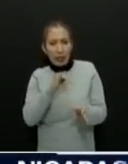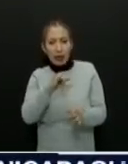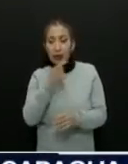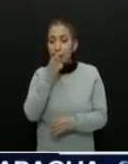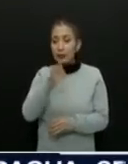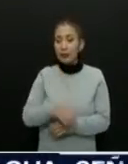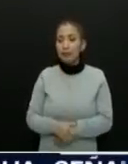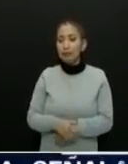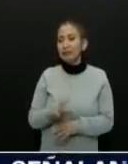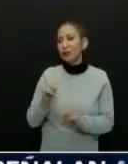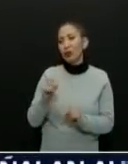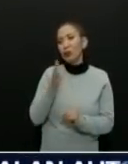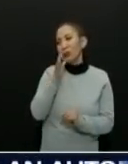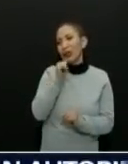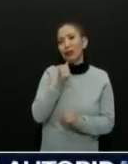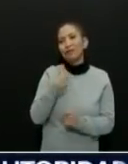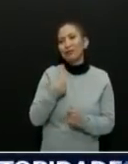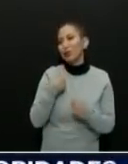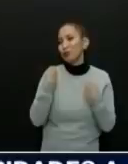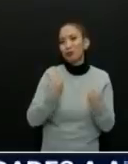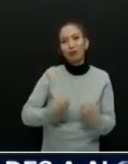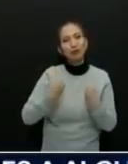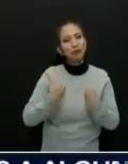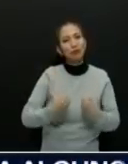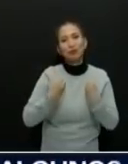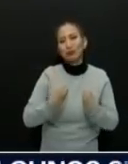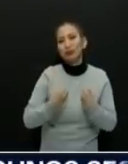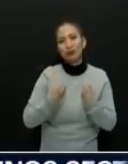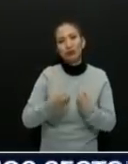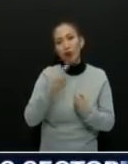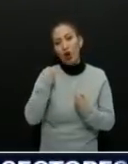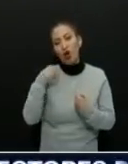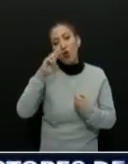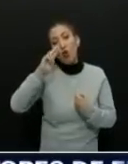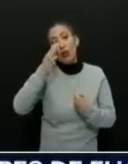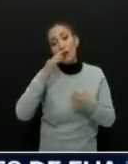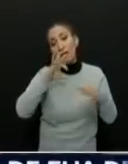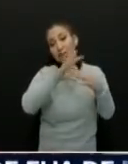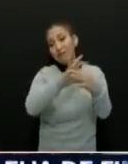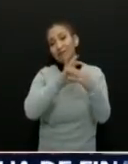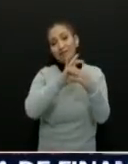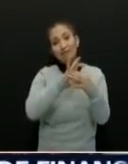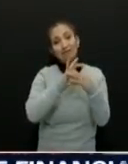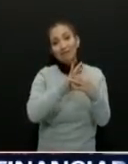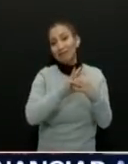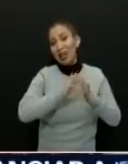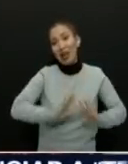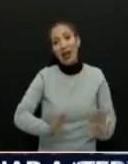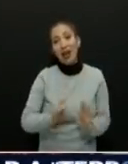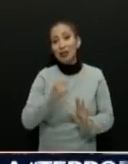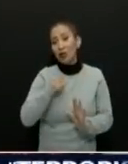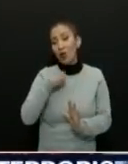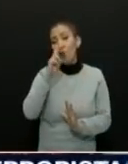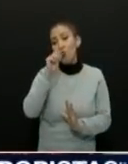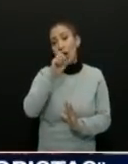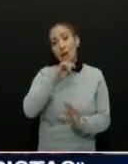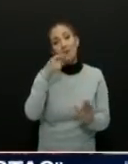no podía, que tenía compromiso con la universidad, con la